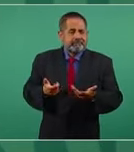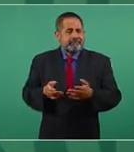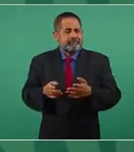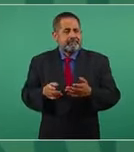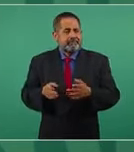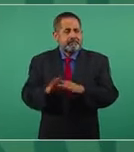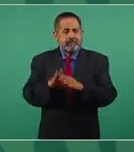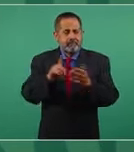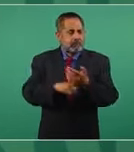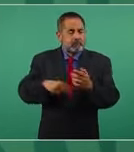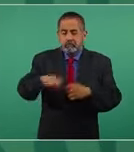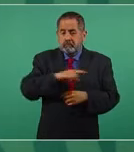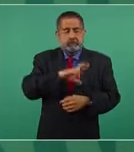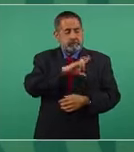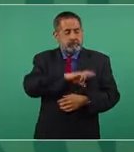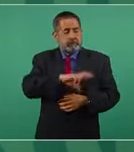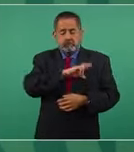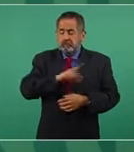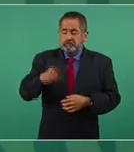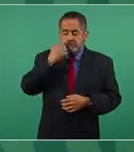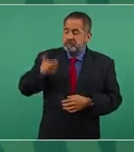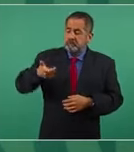y sigue siendo.